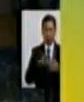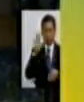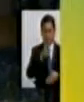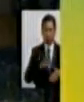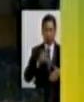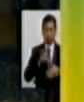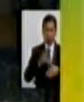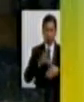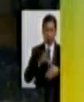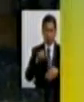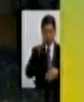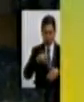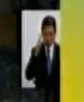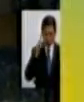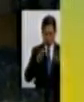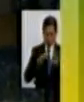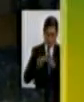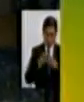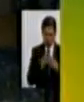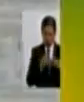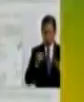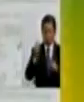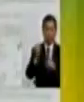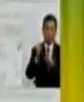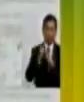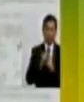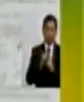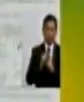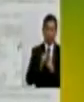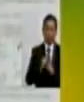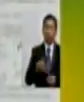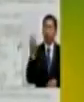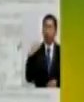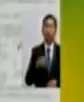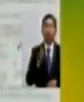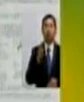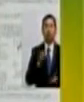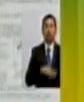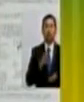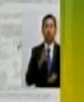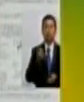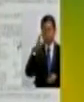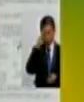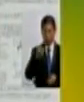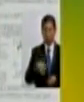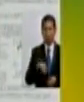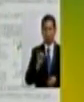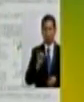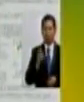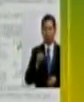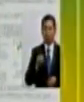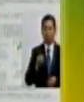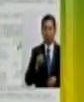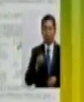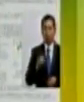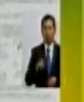siempre mirando hacia atrás para nunca olvidar lo que somos y así proyectar nuestro futuro.